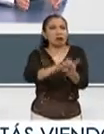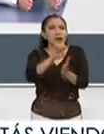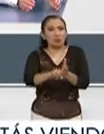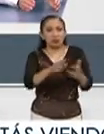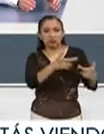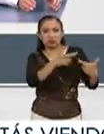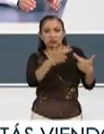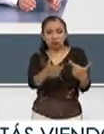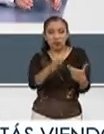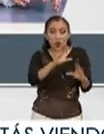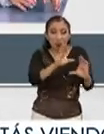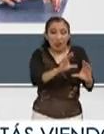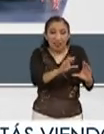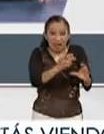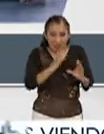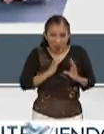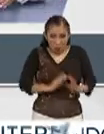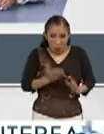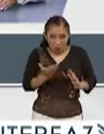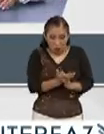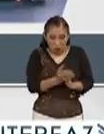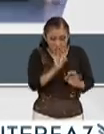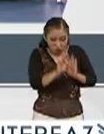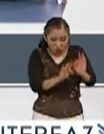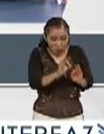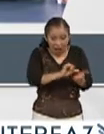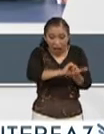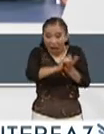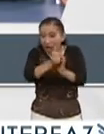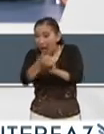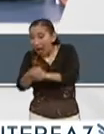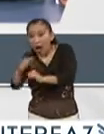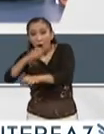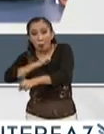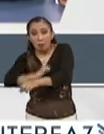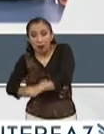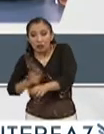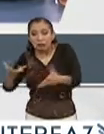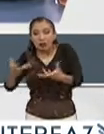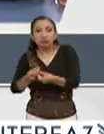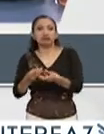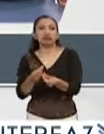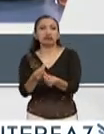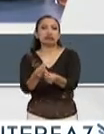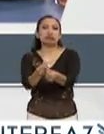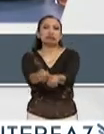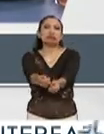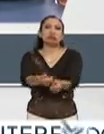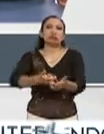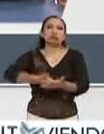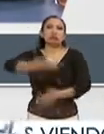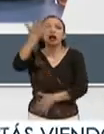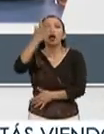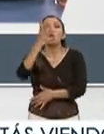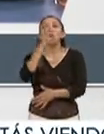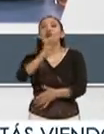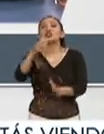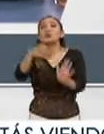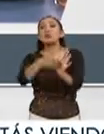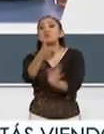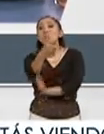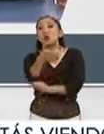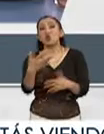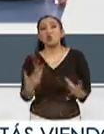la procuración del órgano y la operación, o sea, todo eso en su conjunto tiene un costo de casi